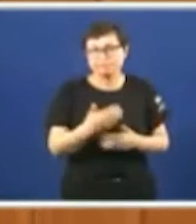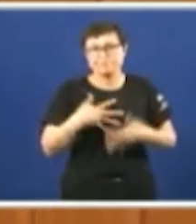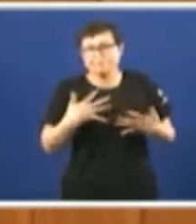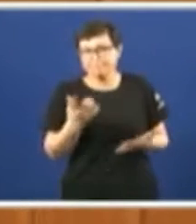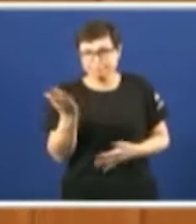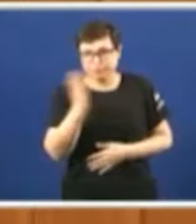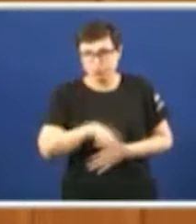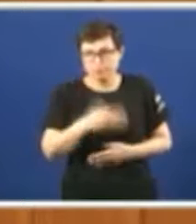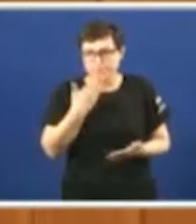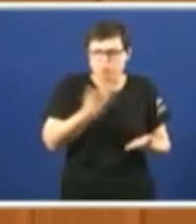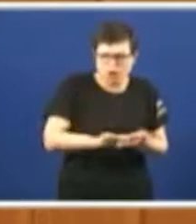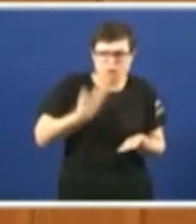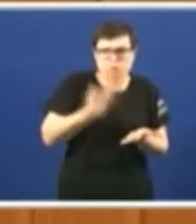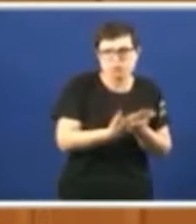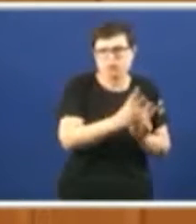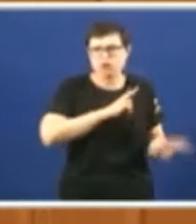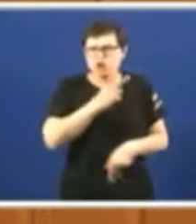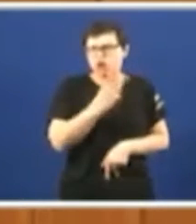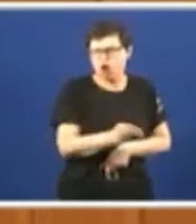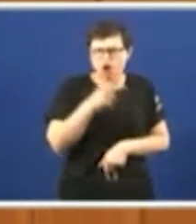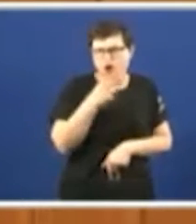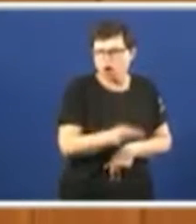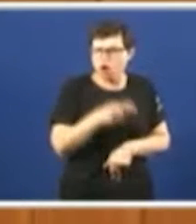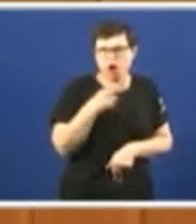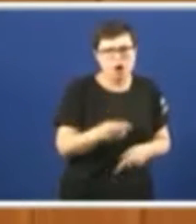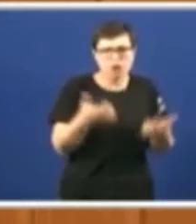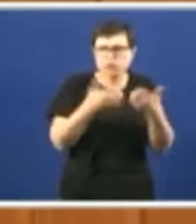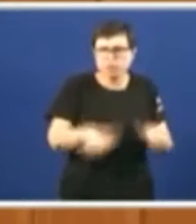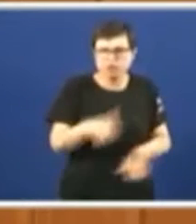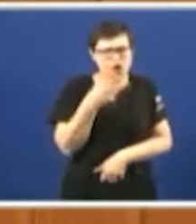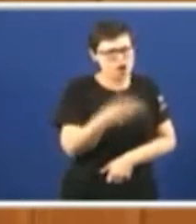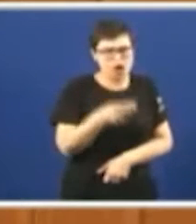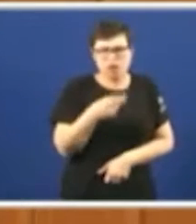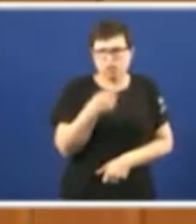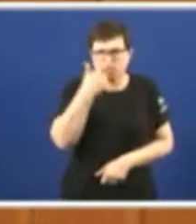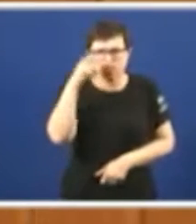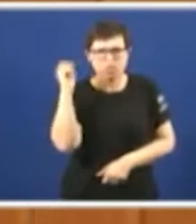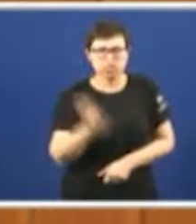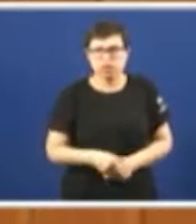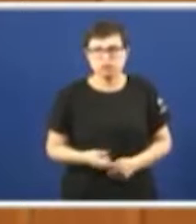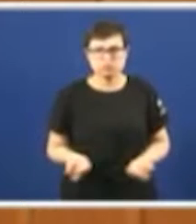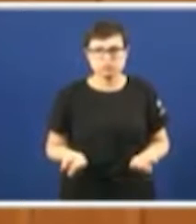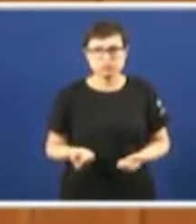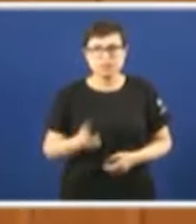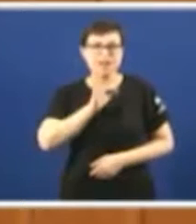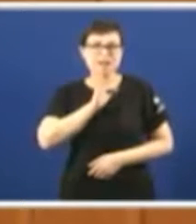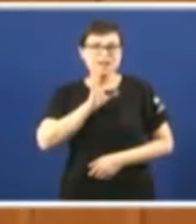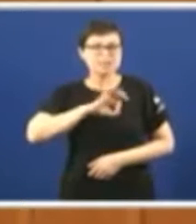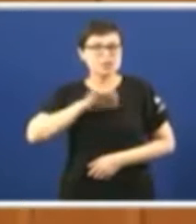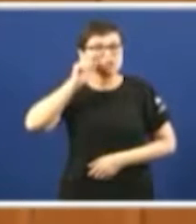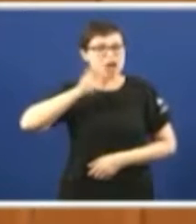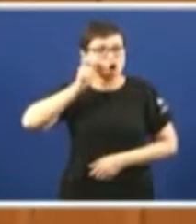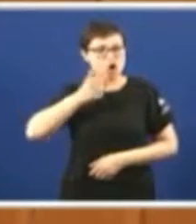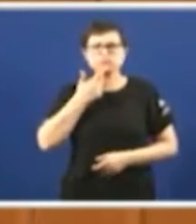propostas que puxemos sobre a mesa. O non polo non, sistemático, soberbio e inútil. Acaso non apelou antes o señor Feijóo ao